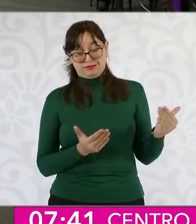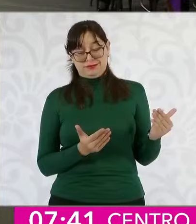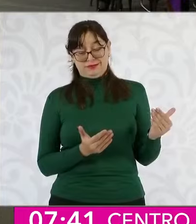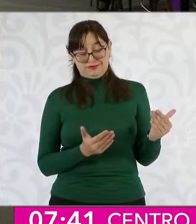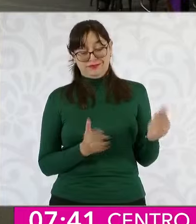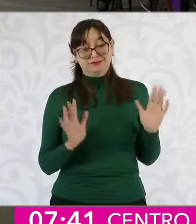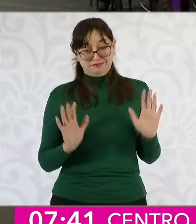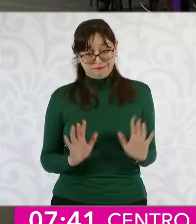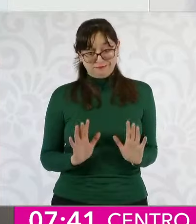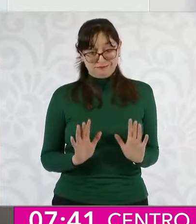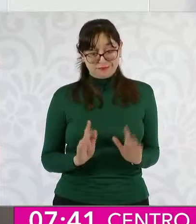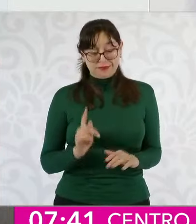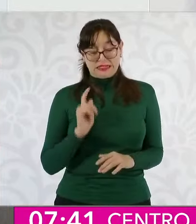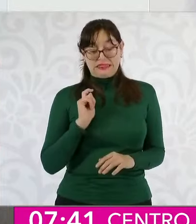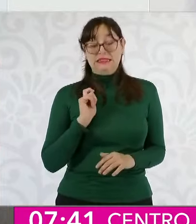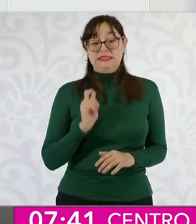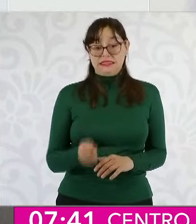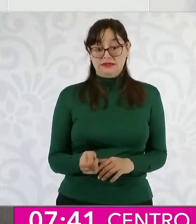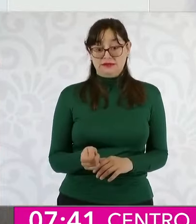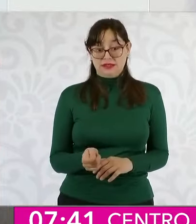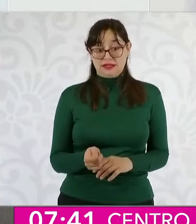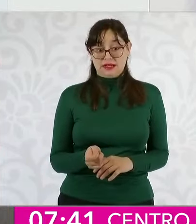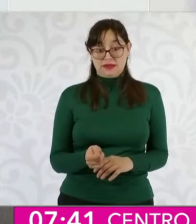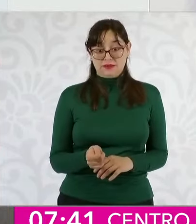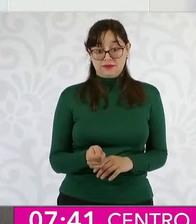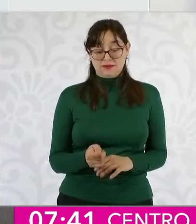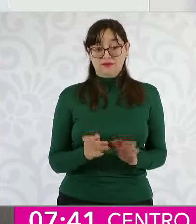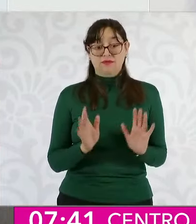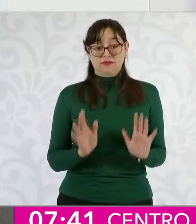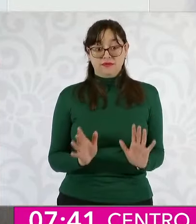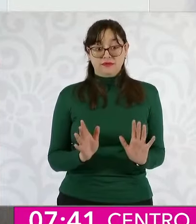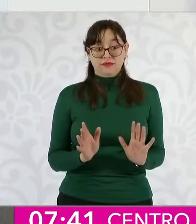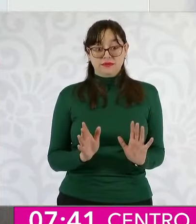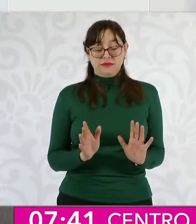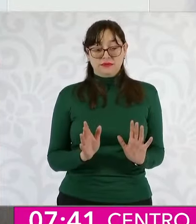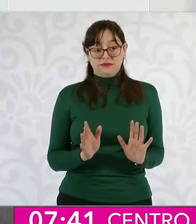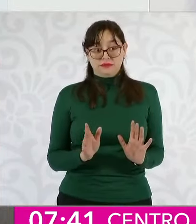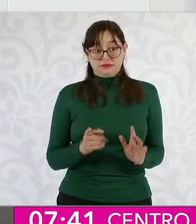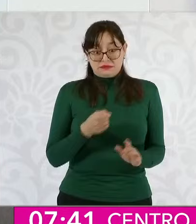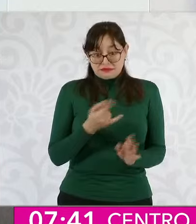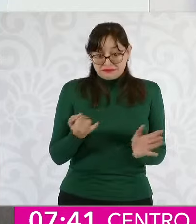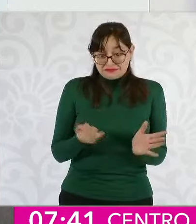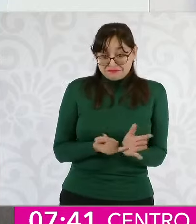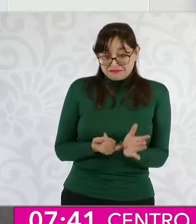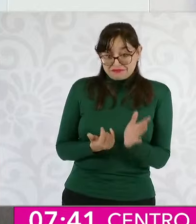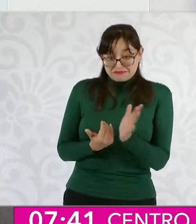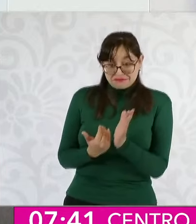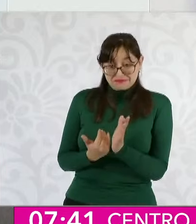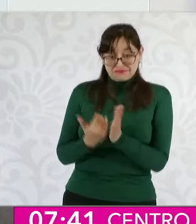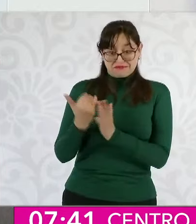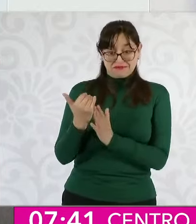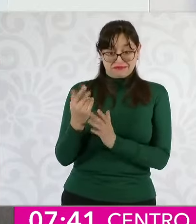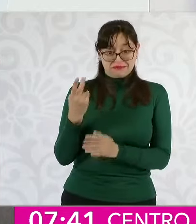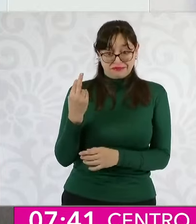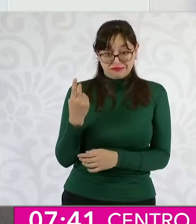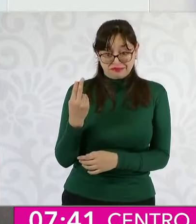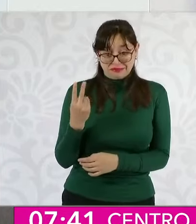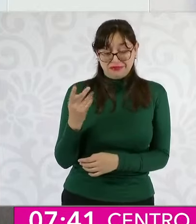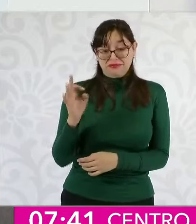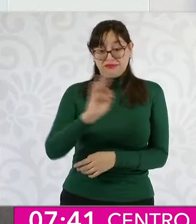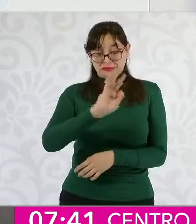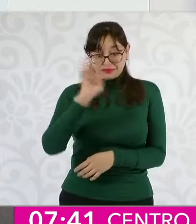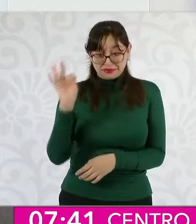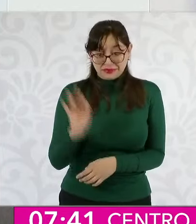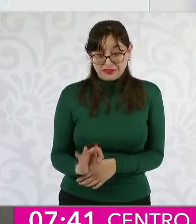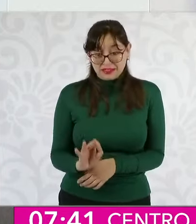grande. Entonces, en aquella ocasión fue 10, ahora sería 25. Y además de eso, de esa diferencia